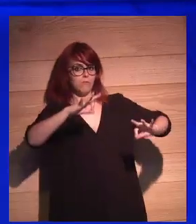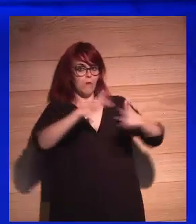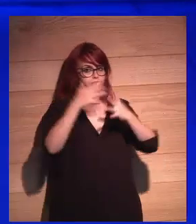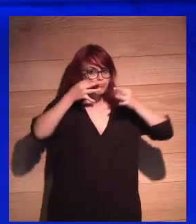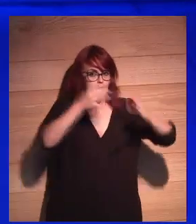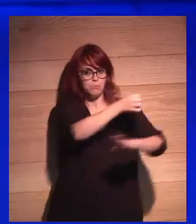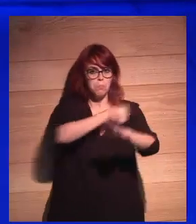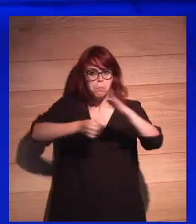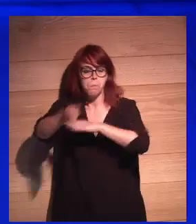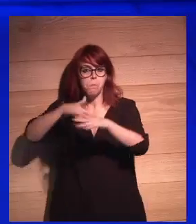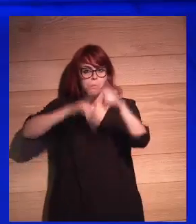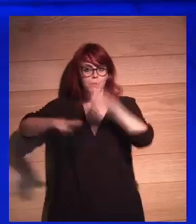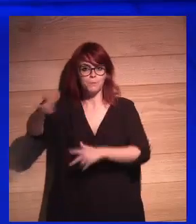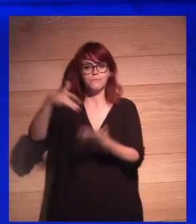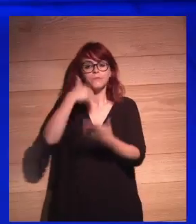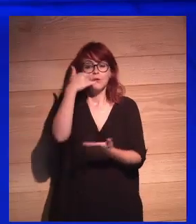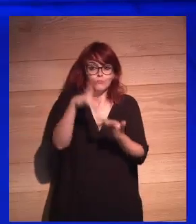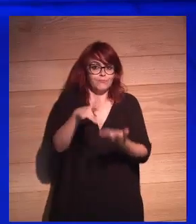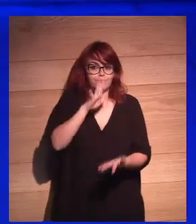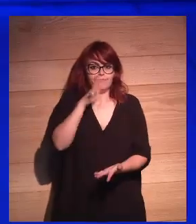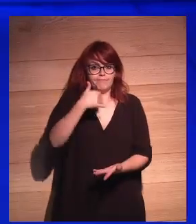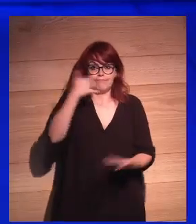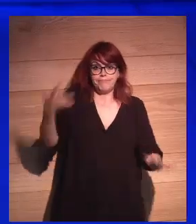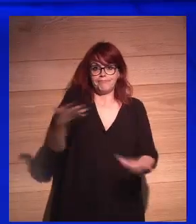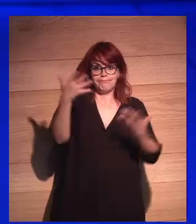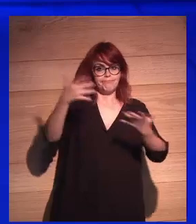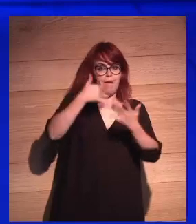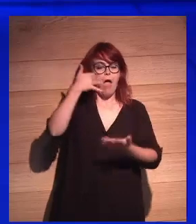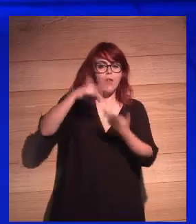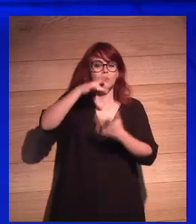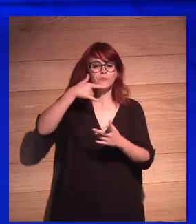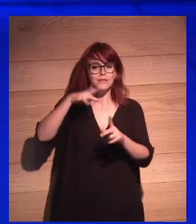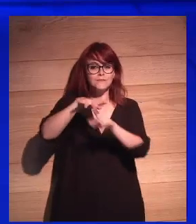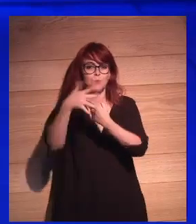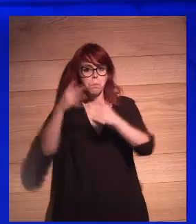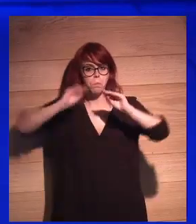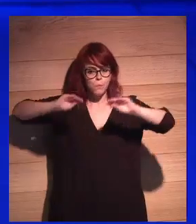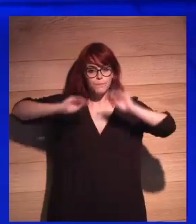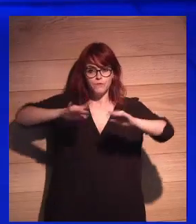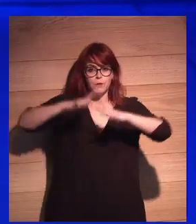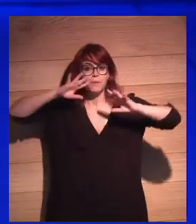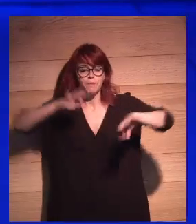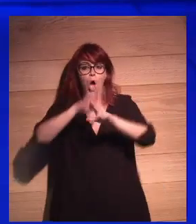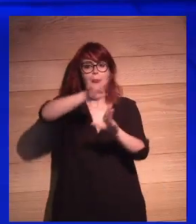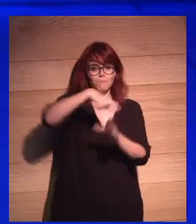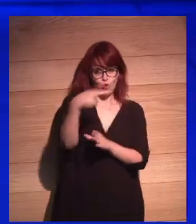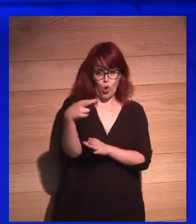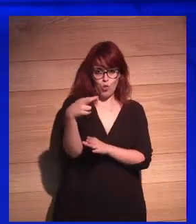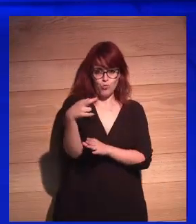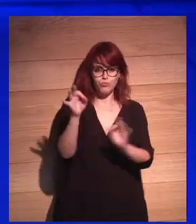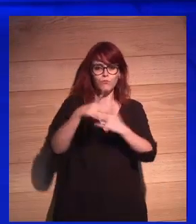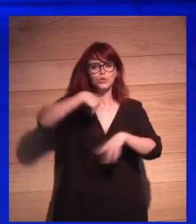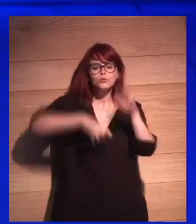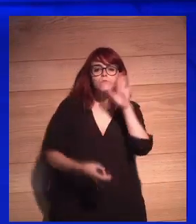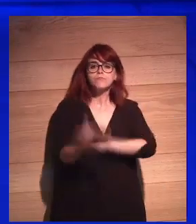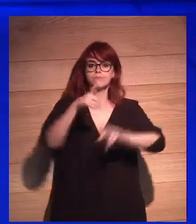a un sitio lejos o un sitio, cualquier tipo de circunstancia peligrosa. Nosotros con Repsol empezamos